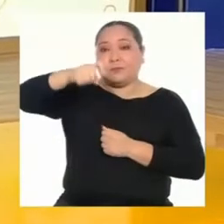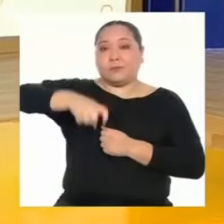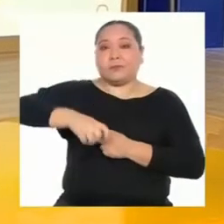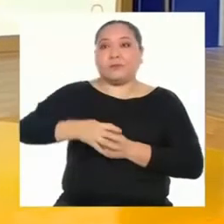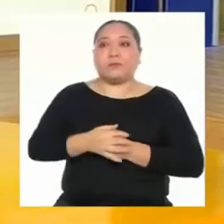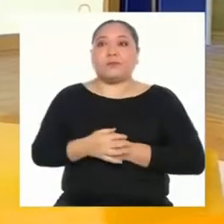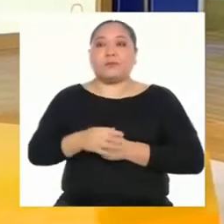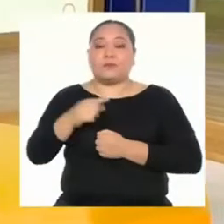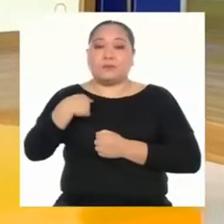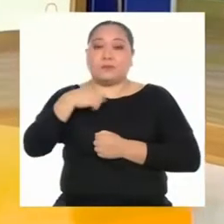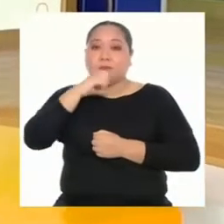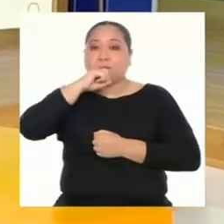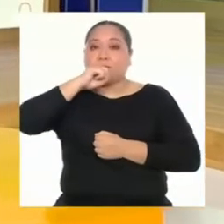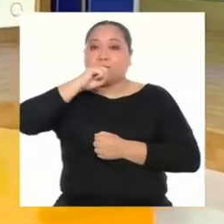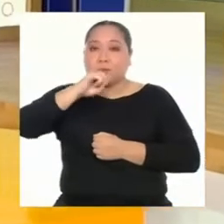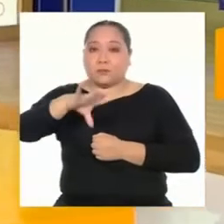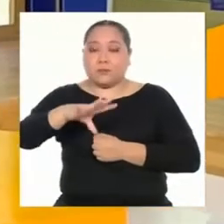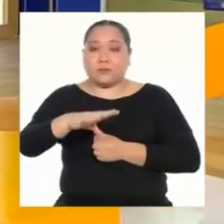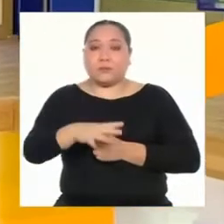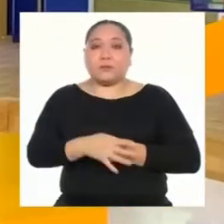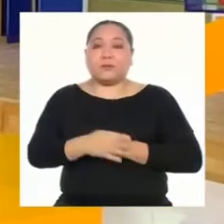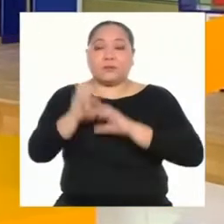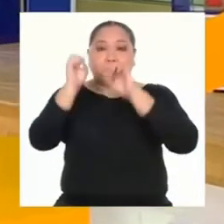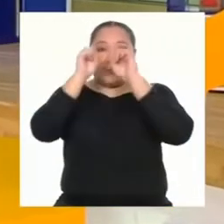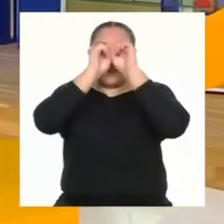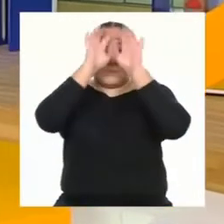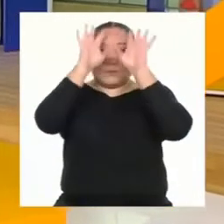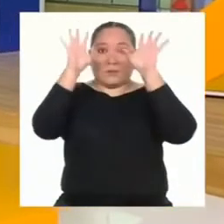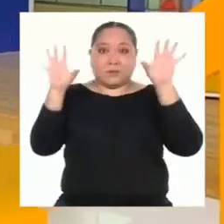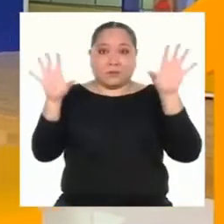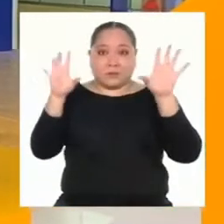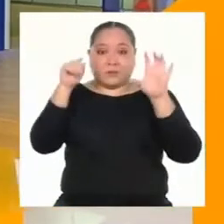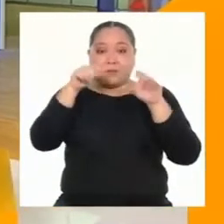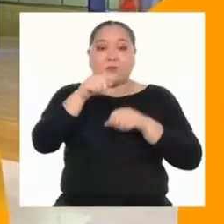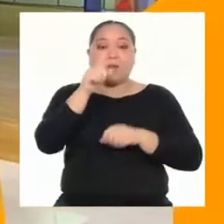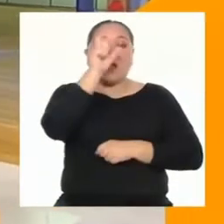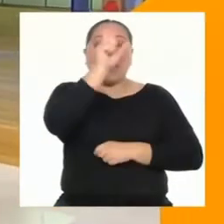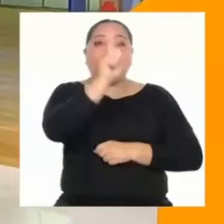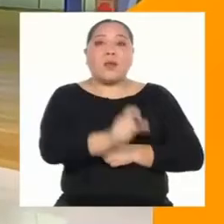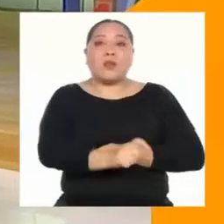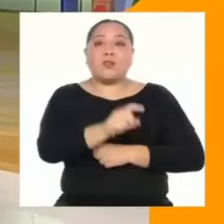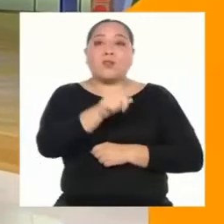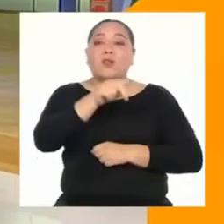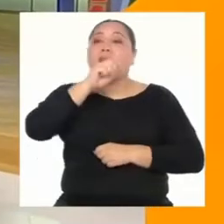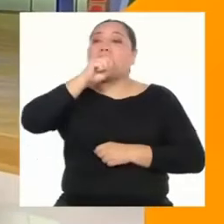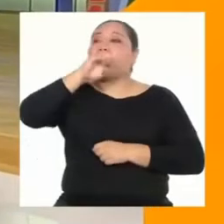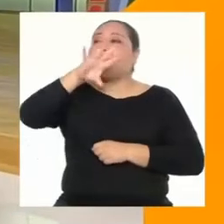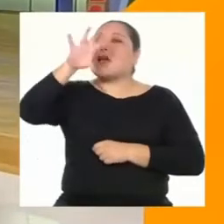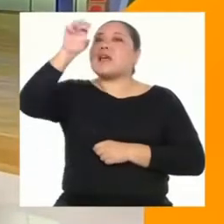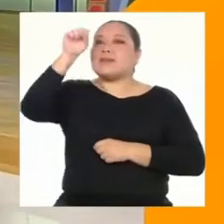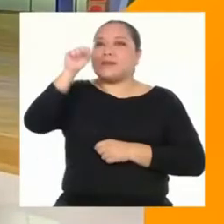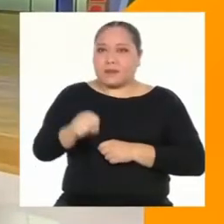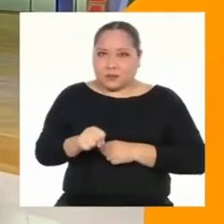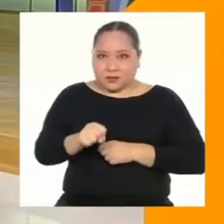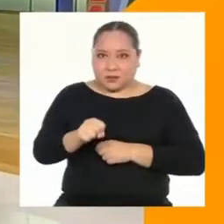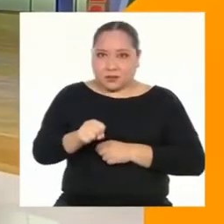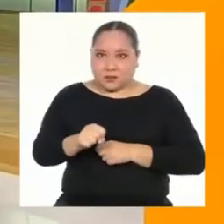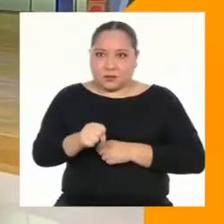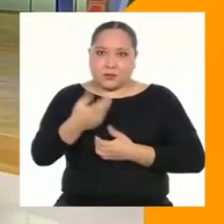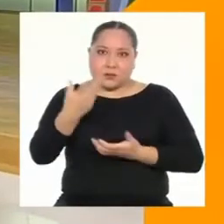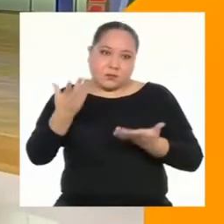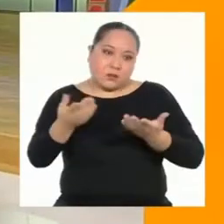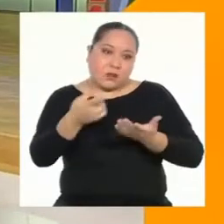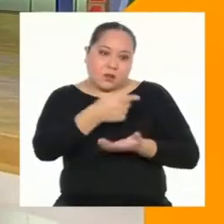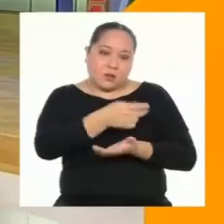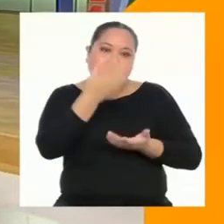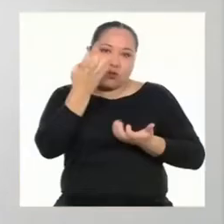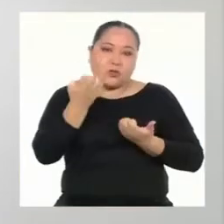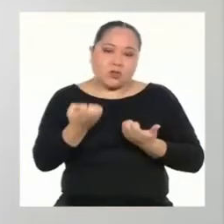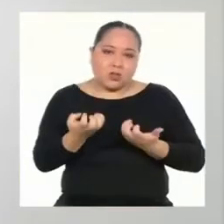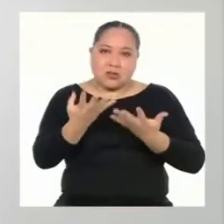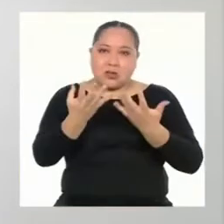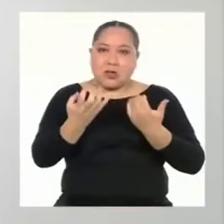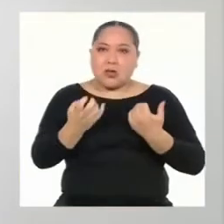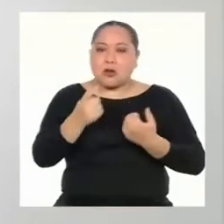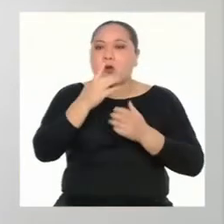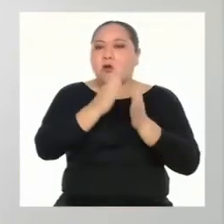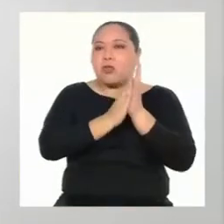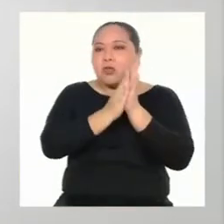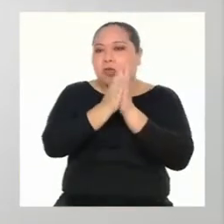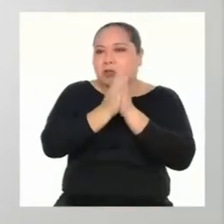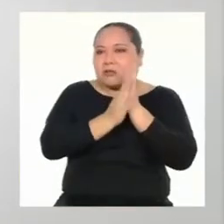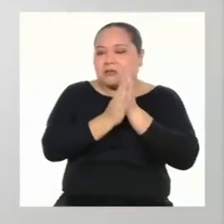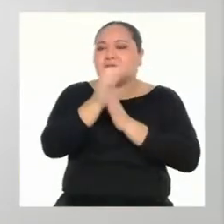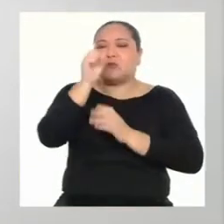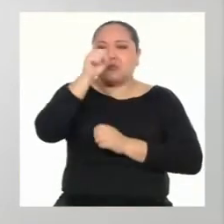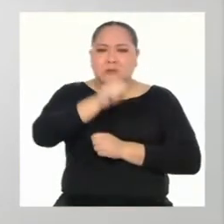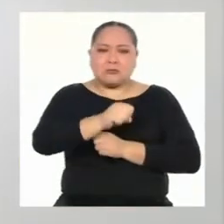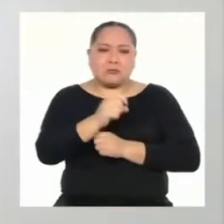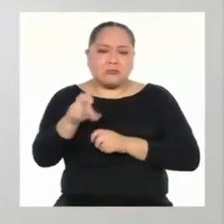necesario que se manifieste con claridad cuando la persona quiere decir que sí, en caso así lo desee. Así